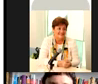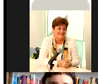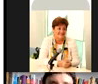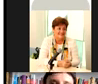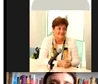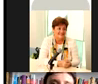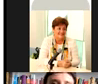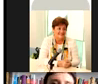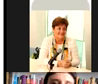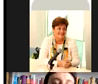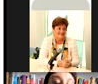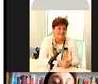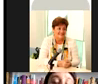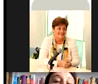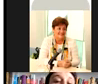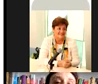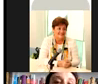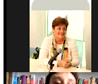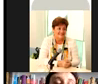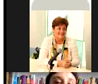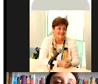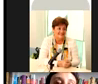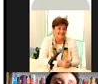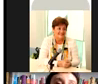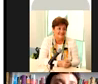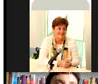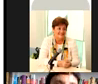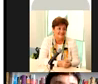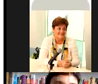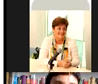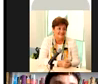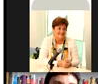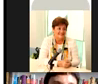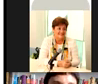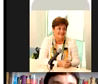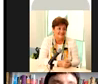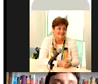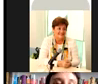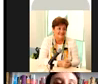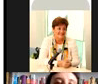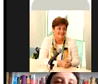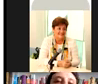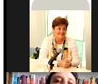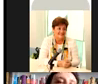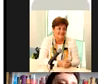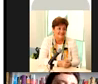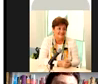diversas corrientes y fue lo que llevó a que se redactara la Convención sobre los Derechos de las Personas con Discapacidad,